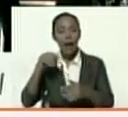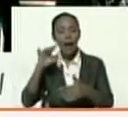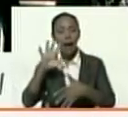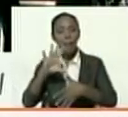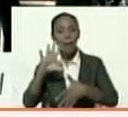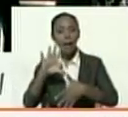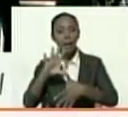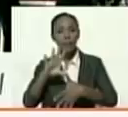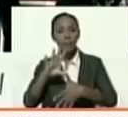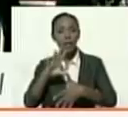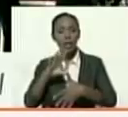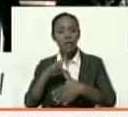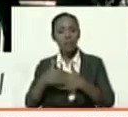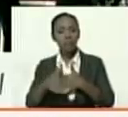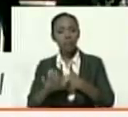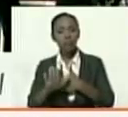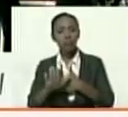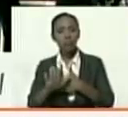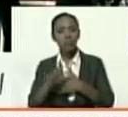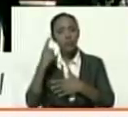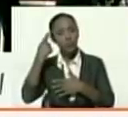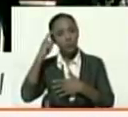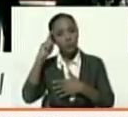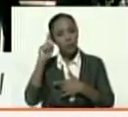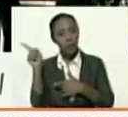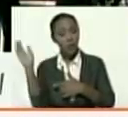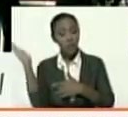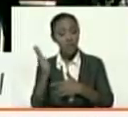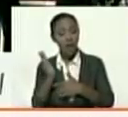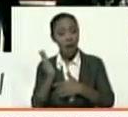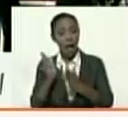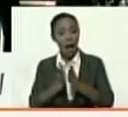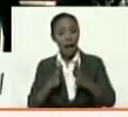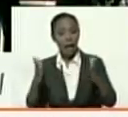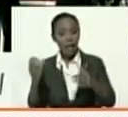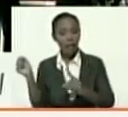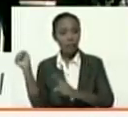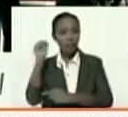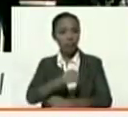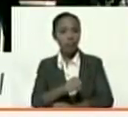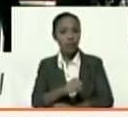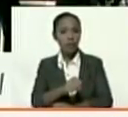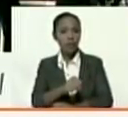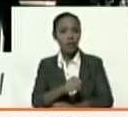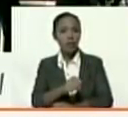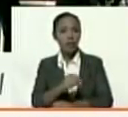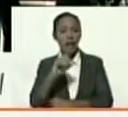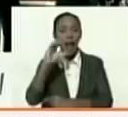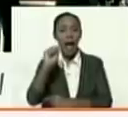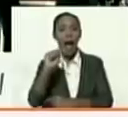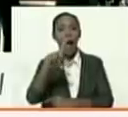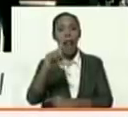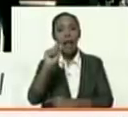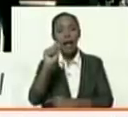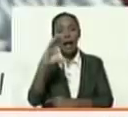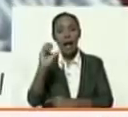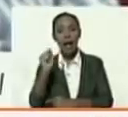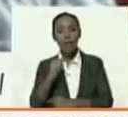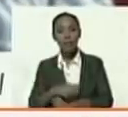Que salió, recuerda que todo esto viene desde aquella gran derrota del ALCA, que se cumplieron ahora 14